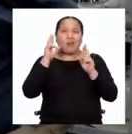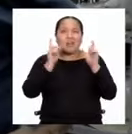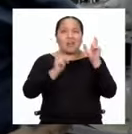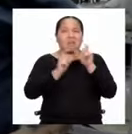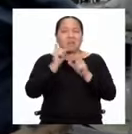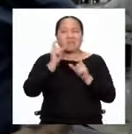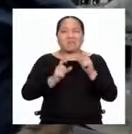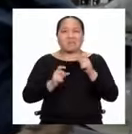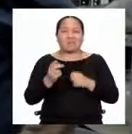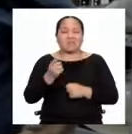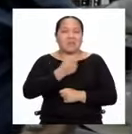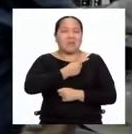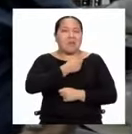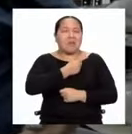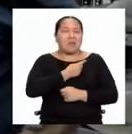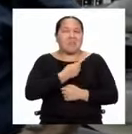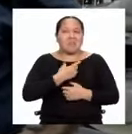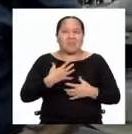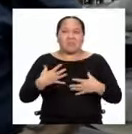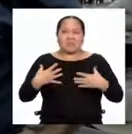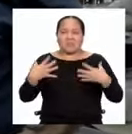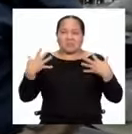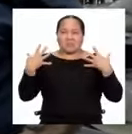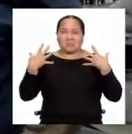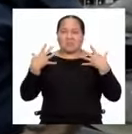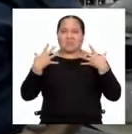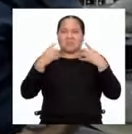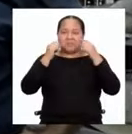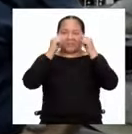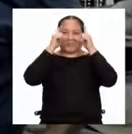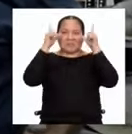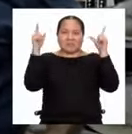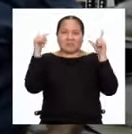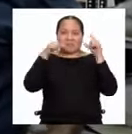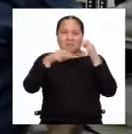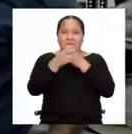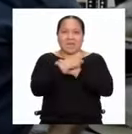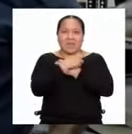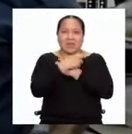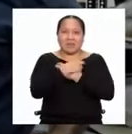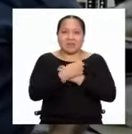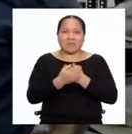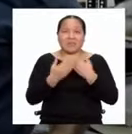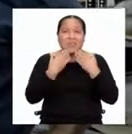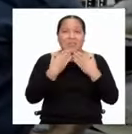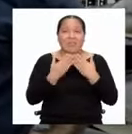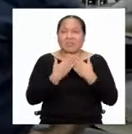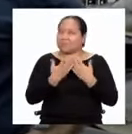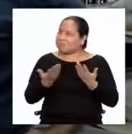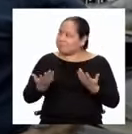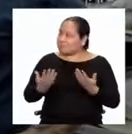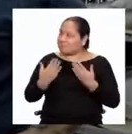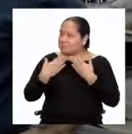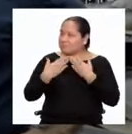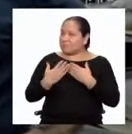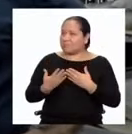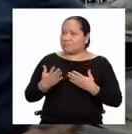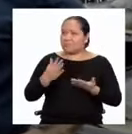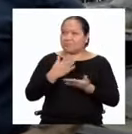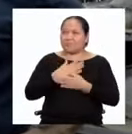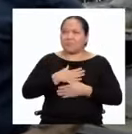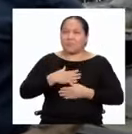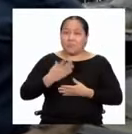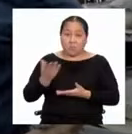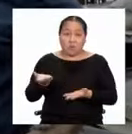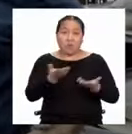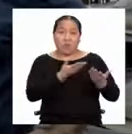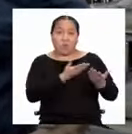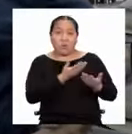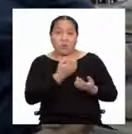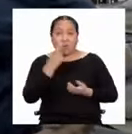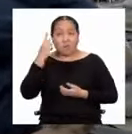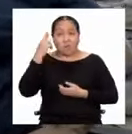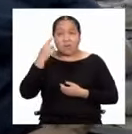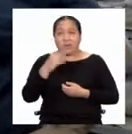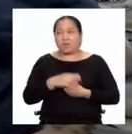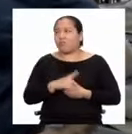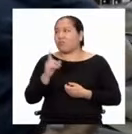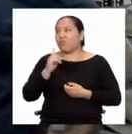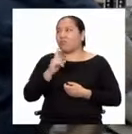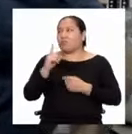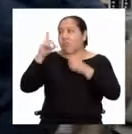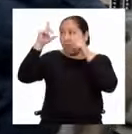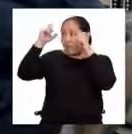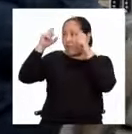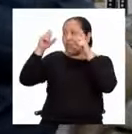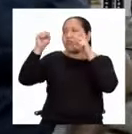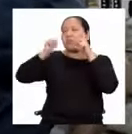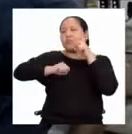con los huesos y bueno, muchas gracias. No, ¿de qué? Al contrario, un placer haberlos tenido. ¿Me puedo llevar uno de recuerdo? No, puedes tomarte una selfie